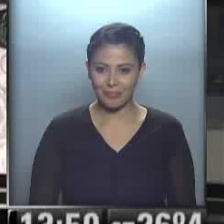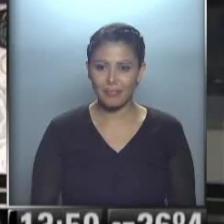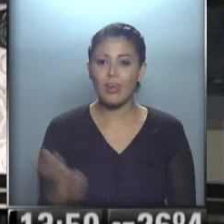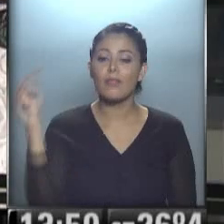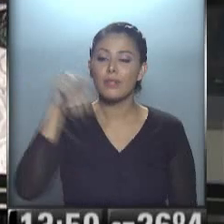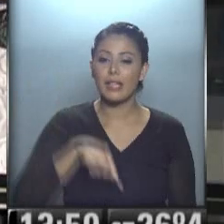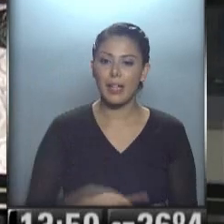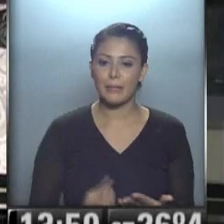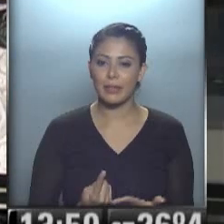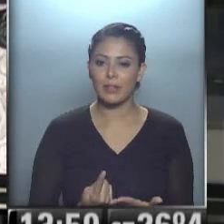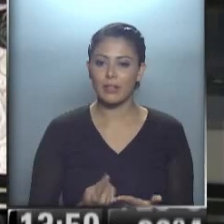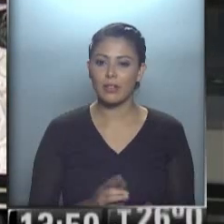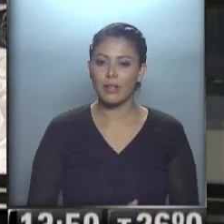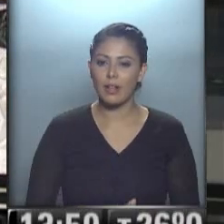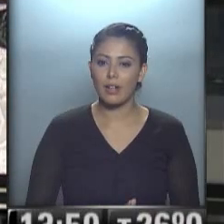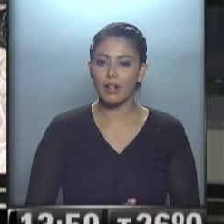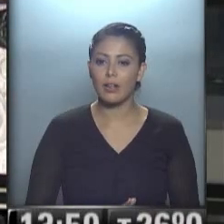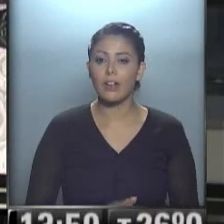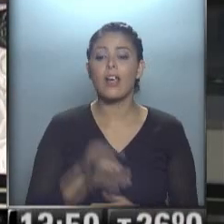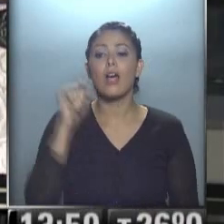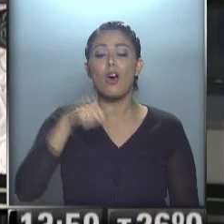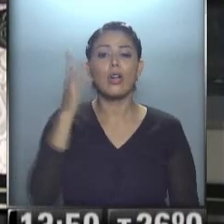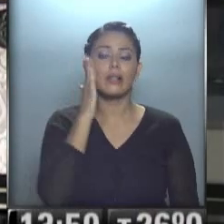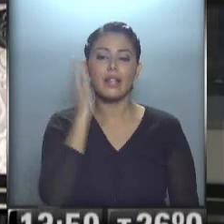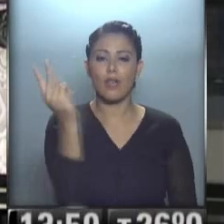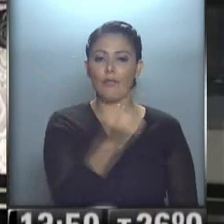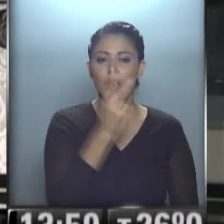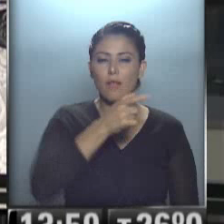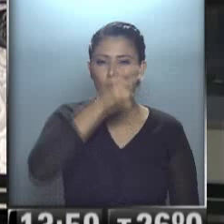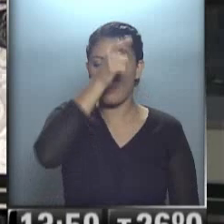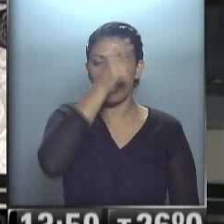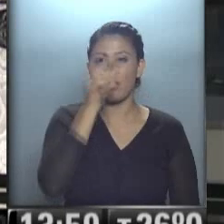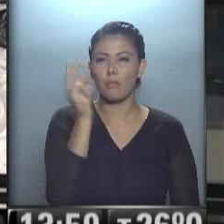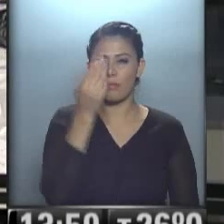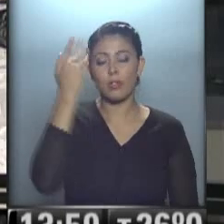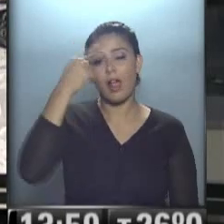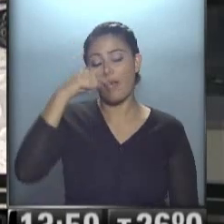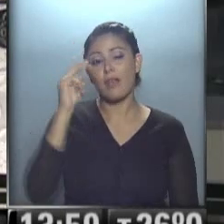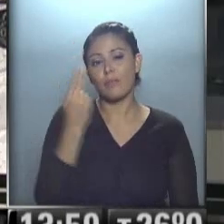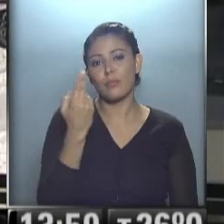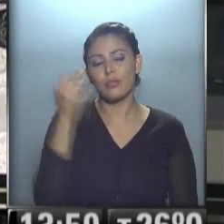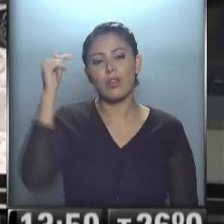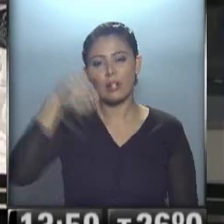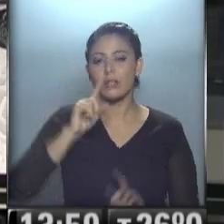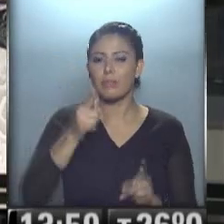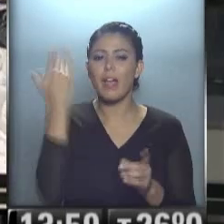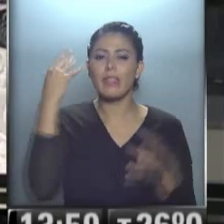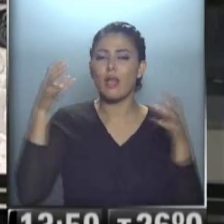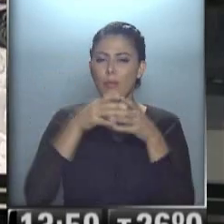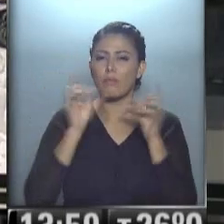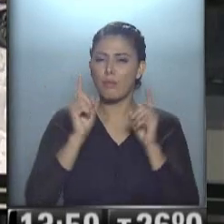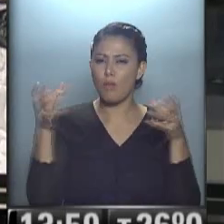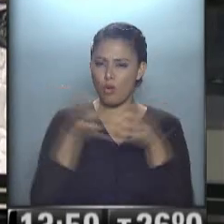volvemos a la ciudad de Buenos Aires porque velarán esta tarde los restos del bombero que finalmente murió y había formado parte del equipo